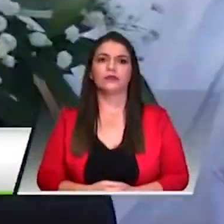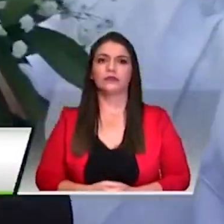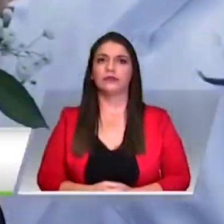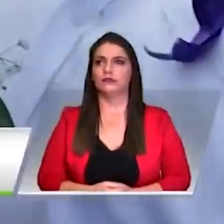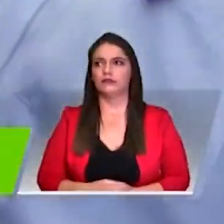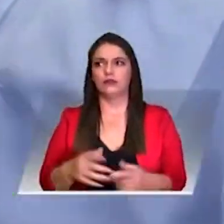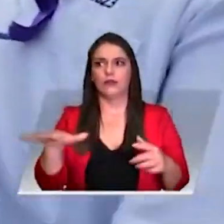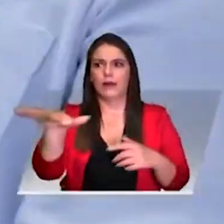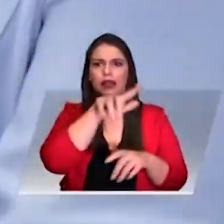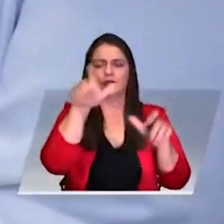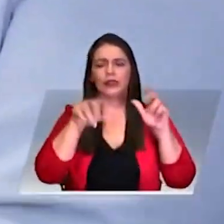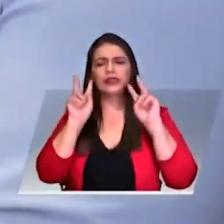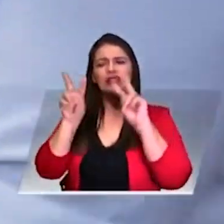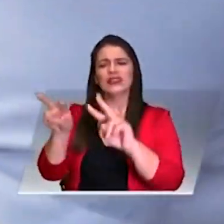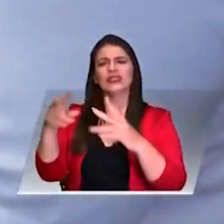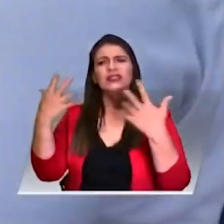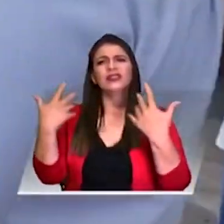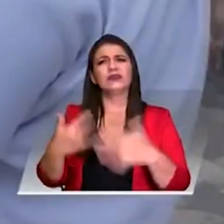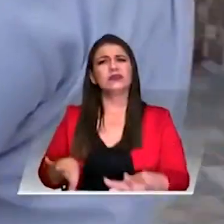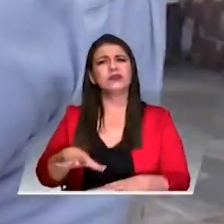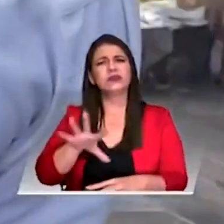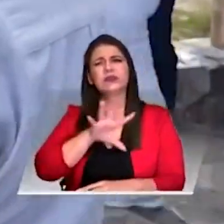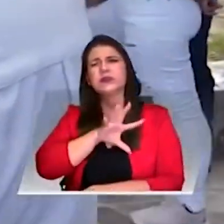su vida al servicio de este pueblo.